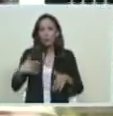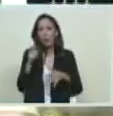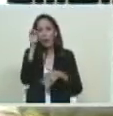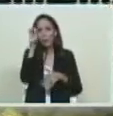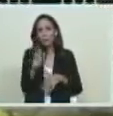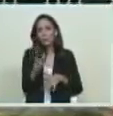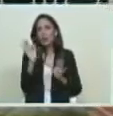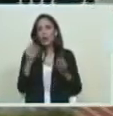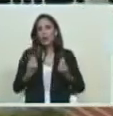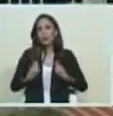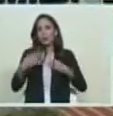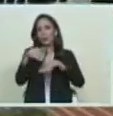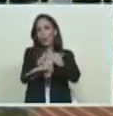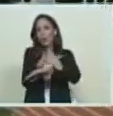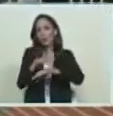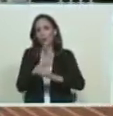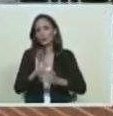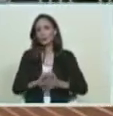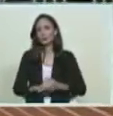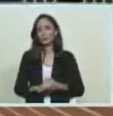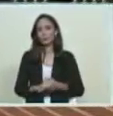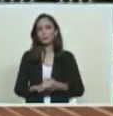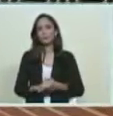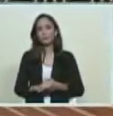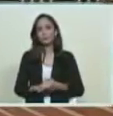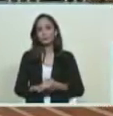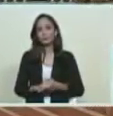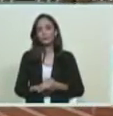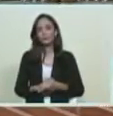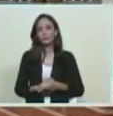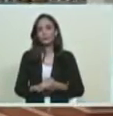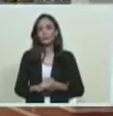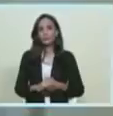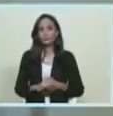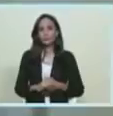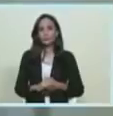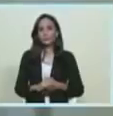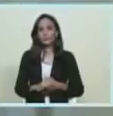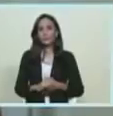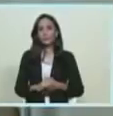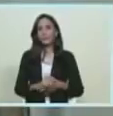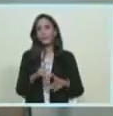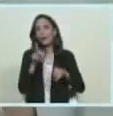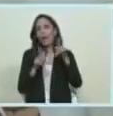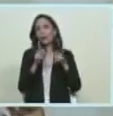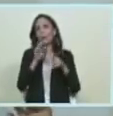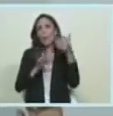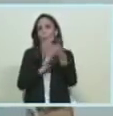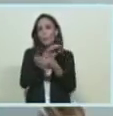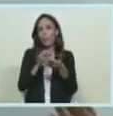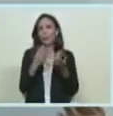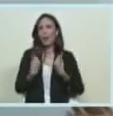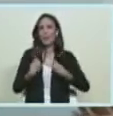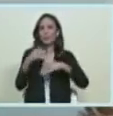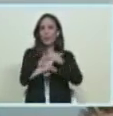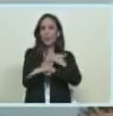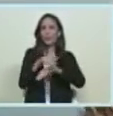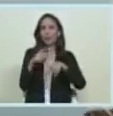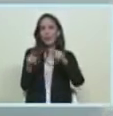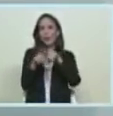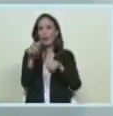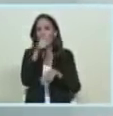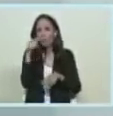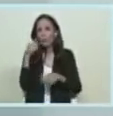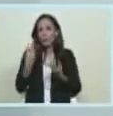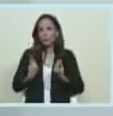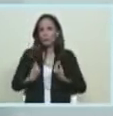que tienen que como usted bien lo dice, pues que por alguna situación u otra han caído en la situación del consumo de droga.